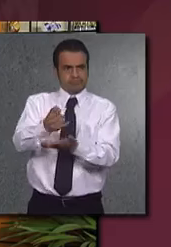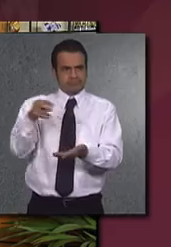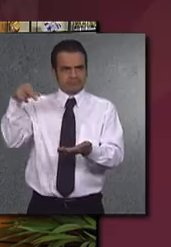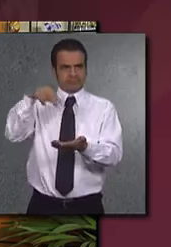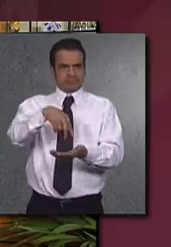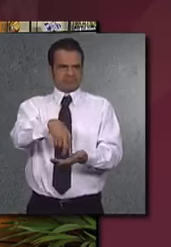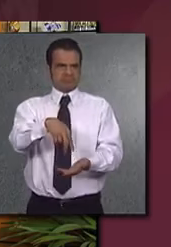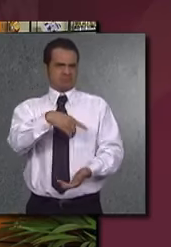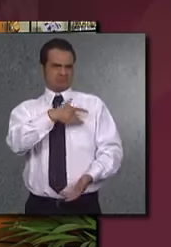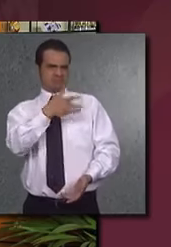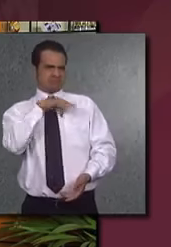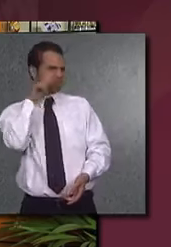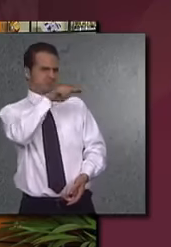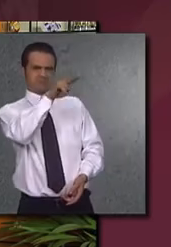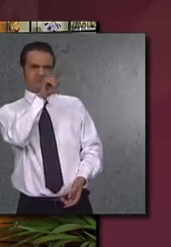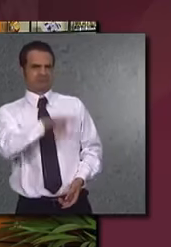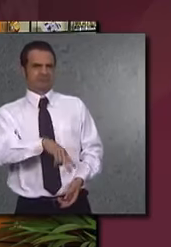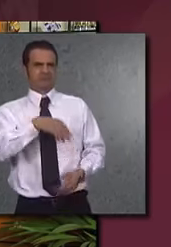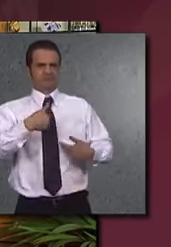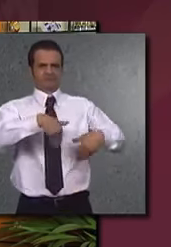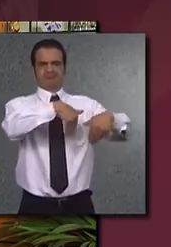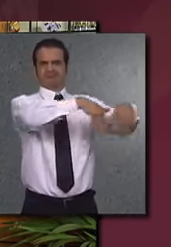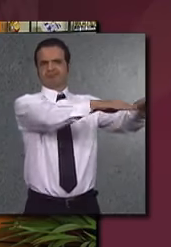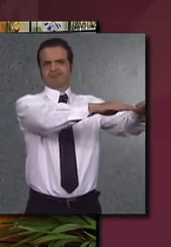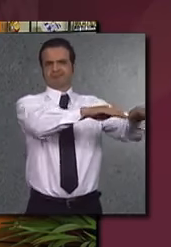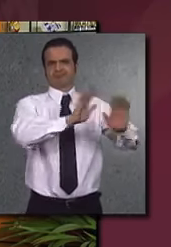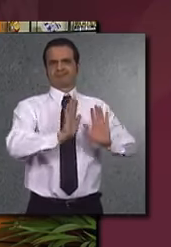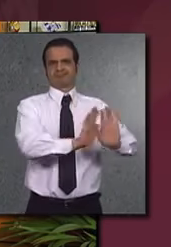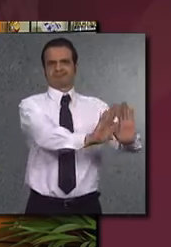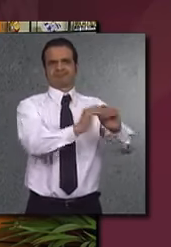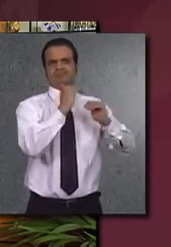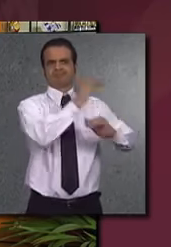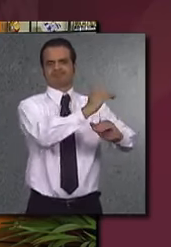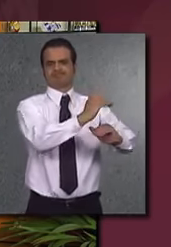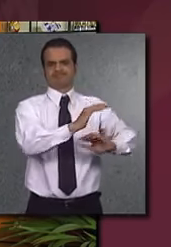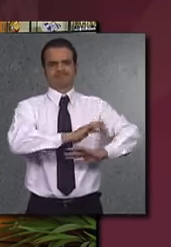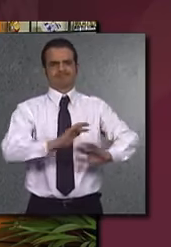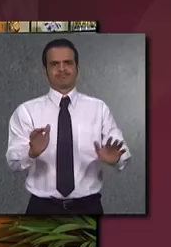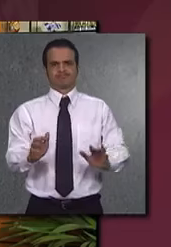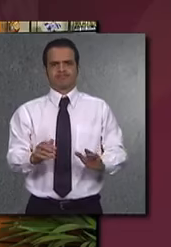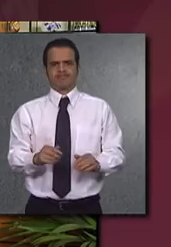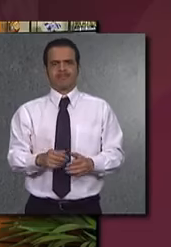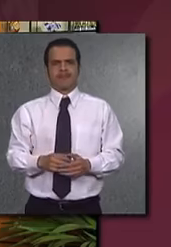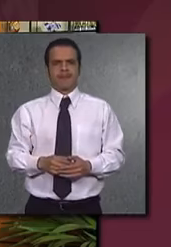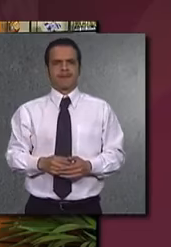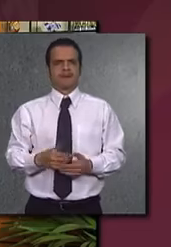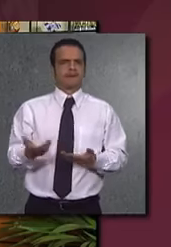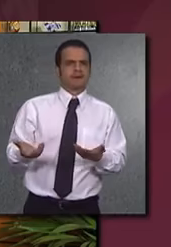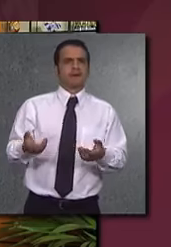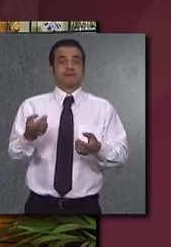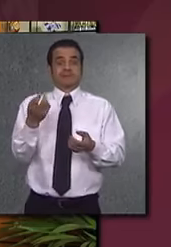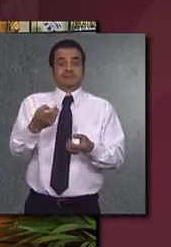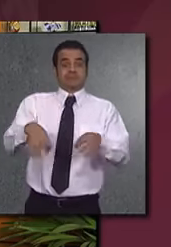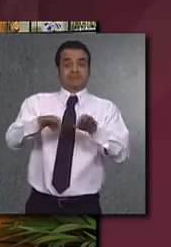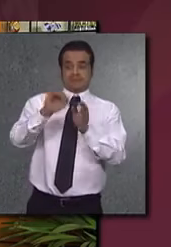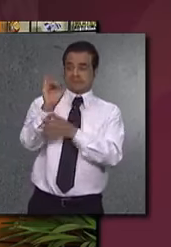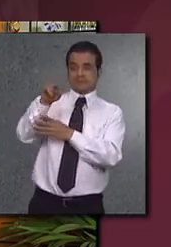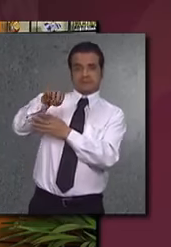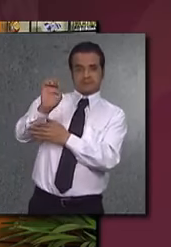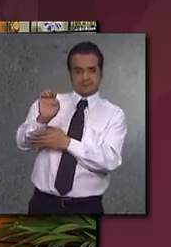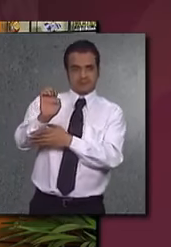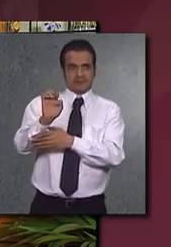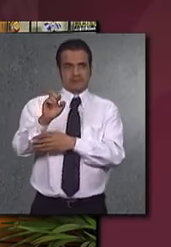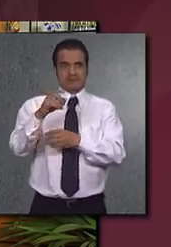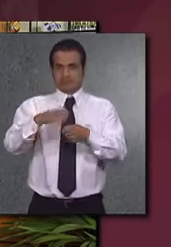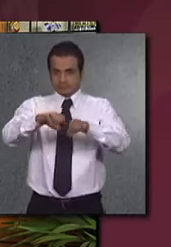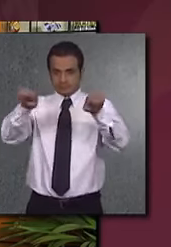decisión en donde se crea que pueda alterar la seguridad de la casilla, y entonces se restringe el voto del ciudadano. Para ello, el